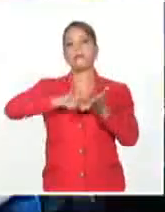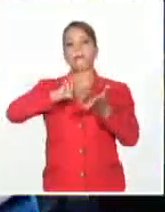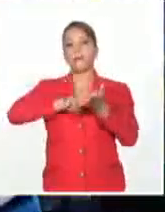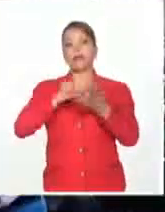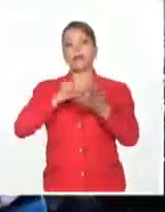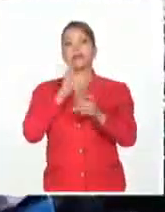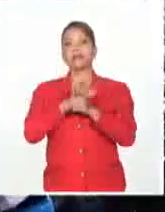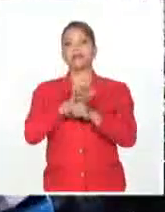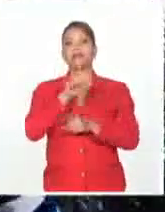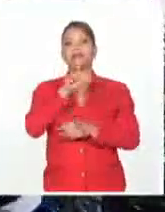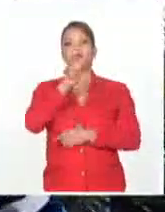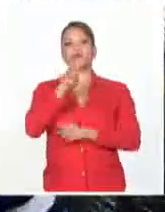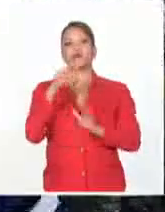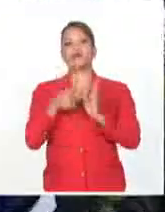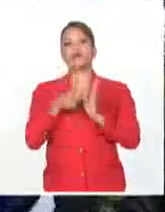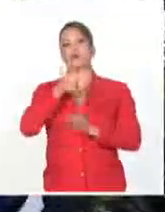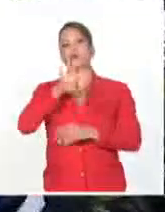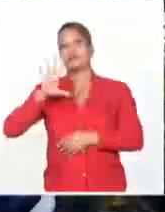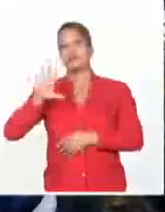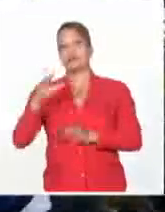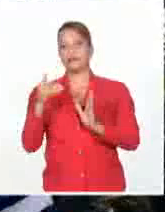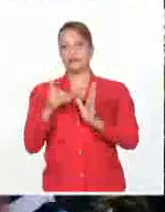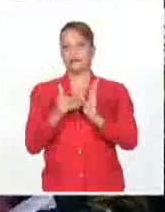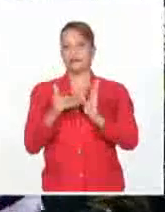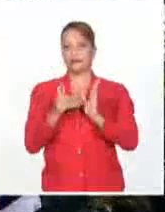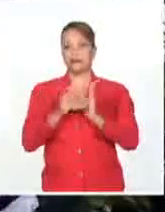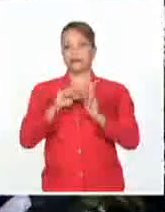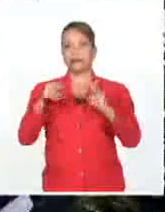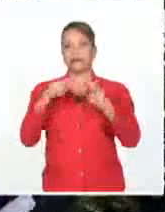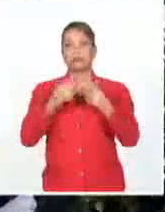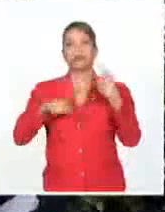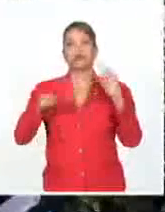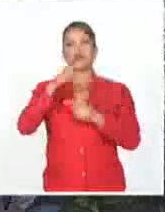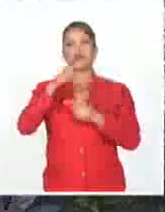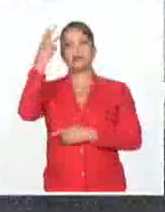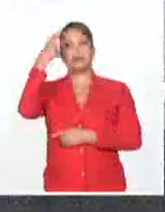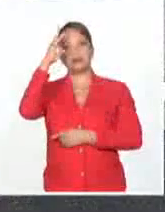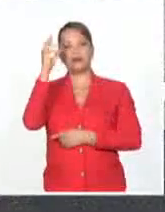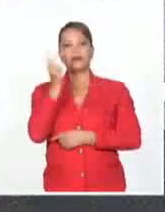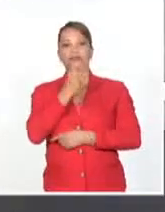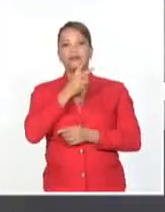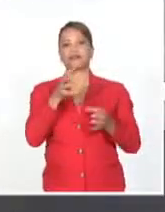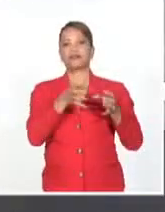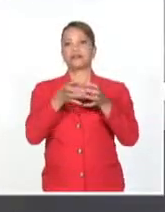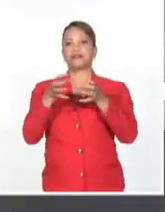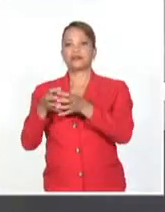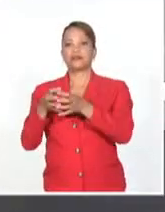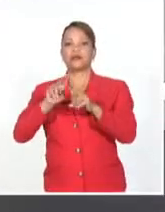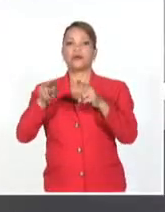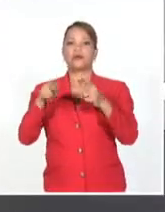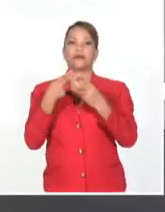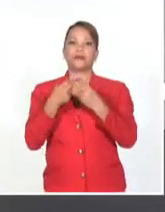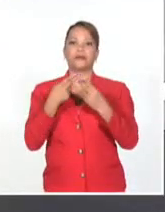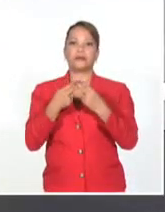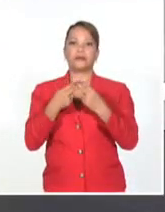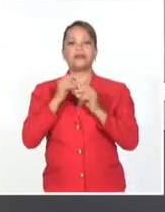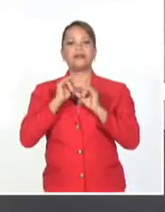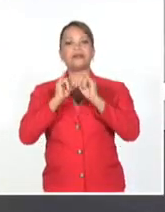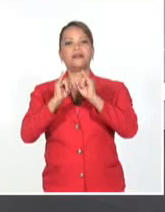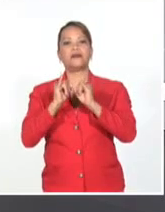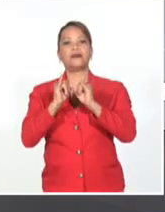las 2:45 de la tarde ante el conjunto de México. Ambos elencos deben avanzar a la discusión del título. Este es el reporte